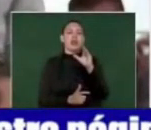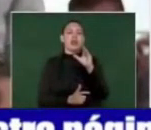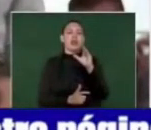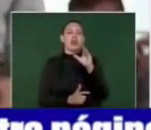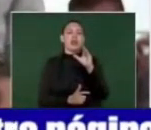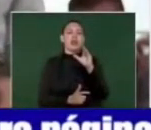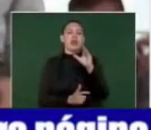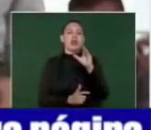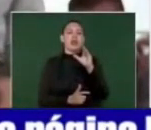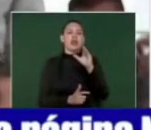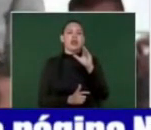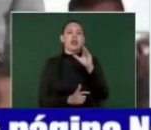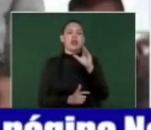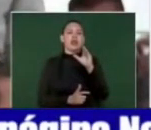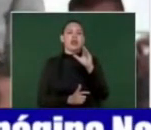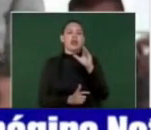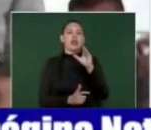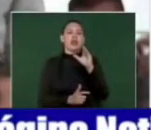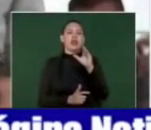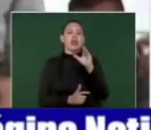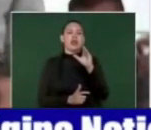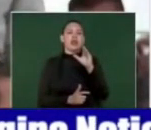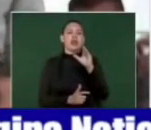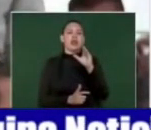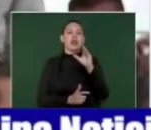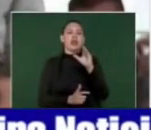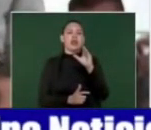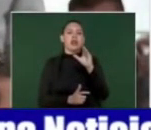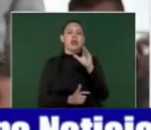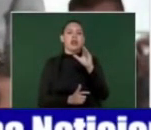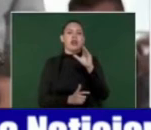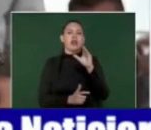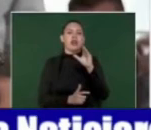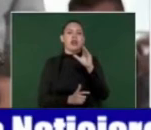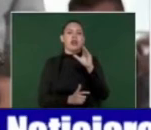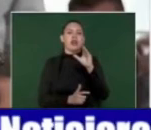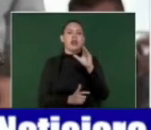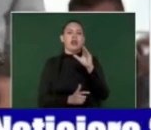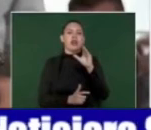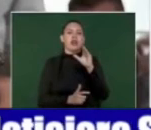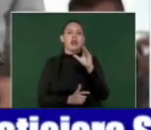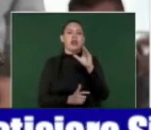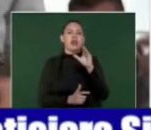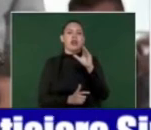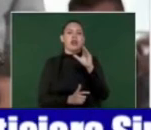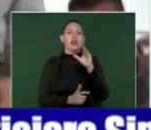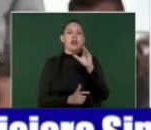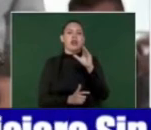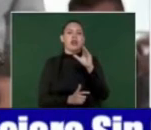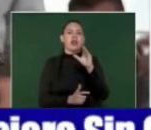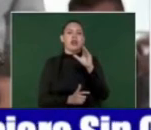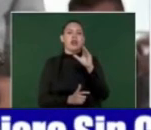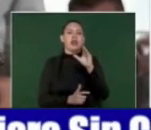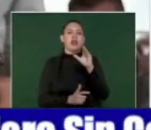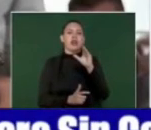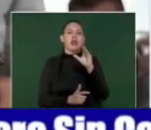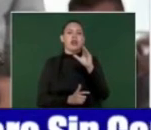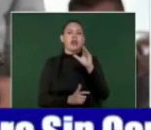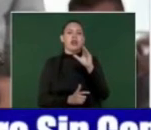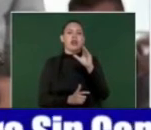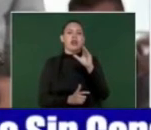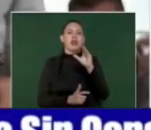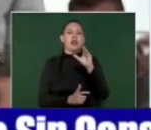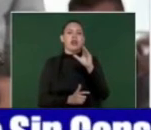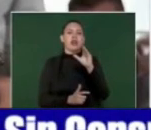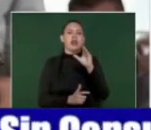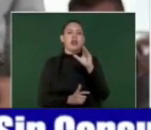puede preguntar ni en el Senado, ni en la Cámara de Diputados, ni en las conferencias mañaneras. El presidente no quiere que se hable del hackeo más